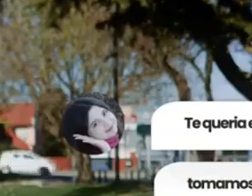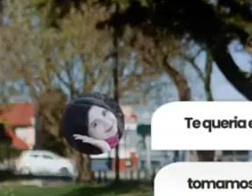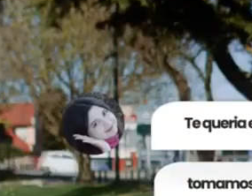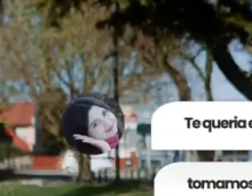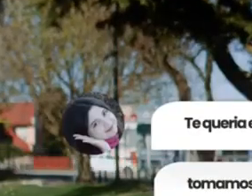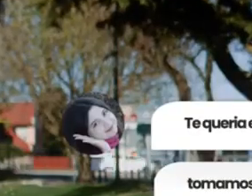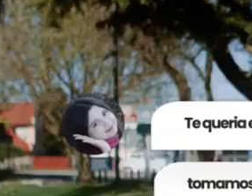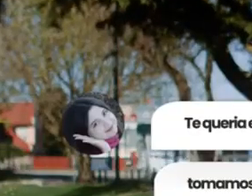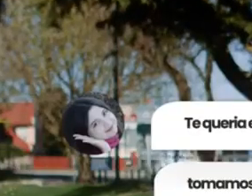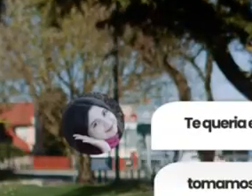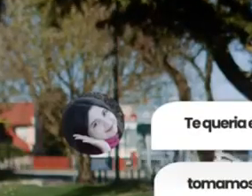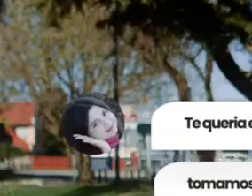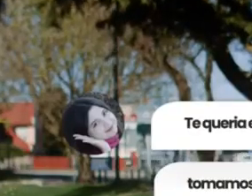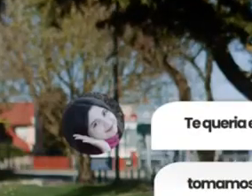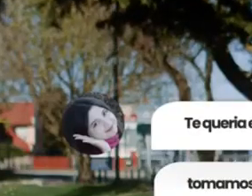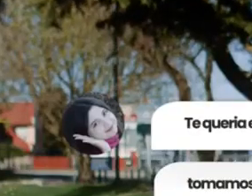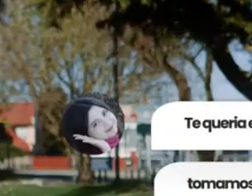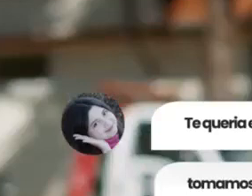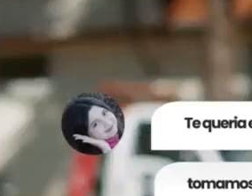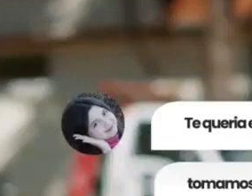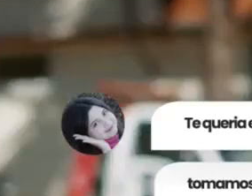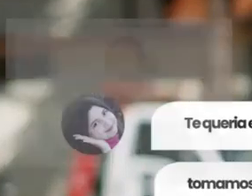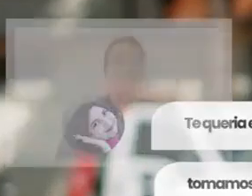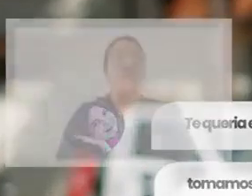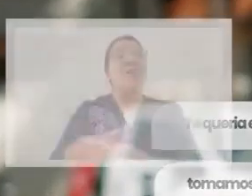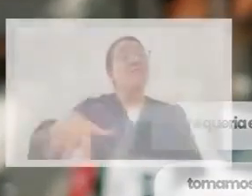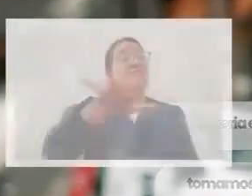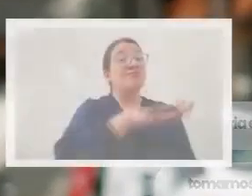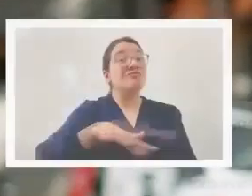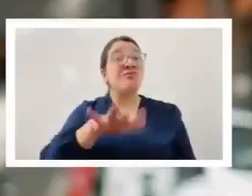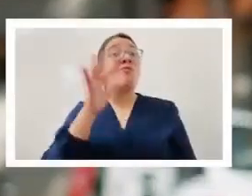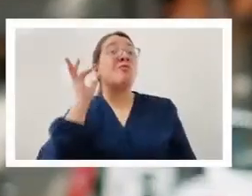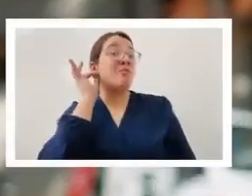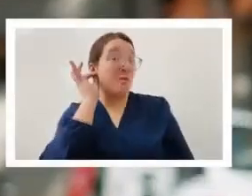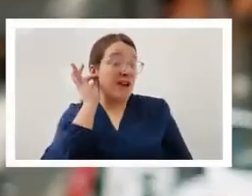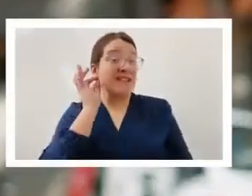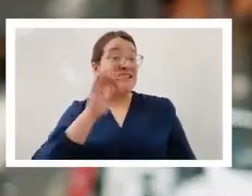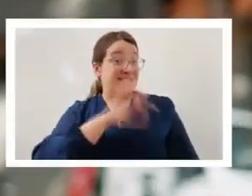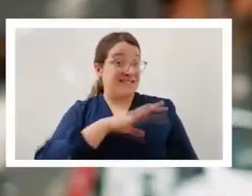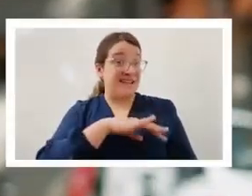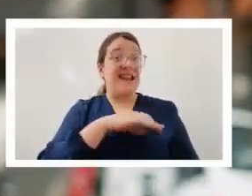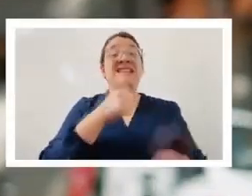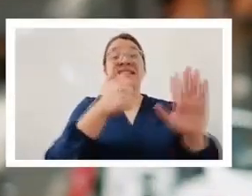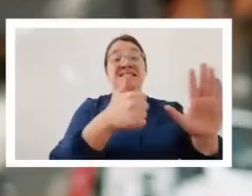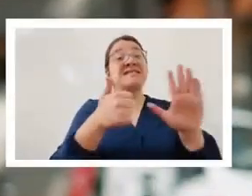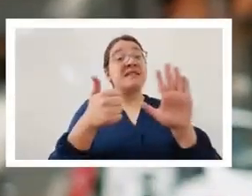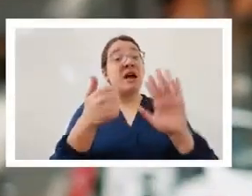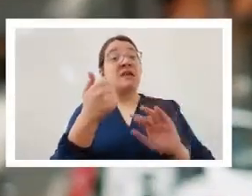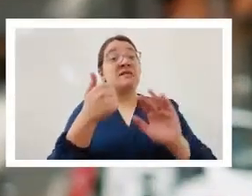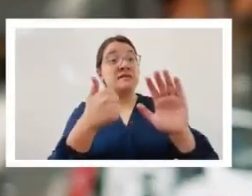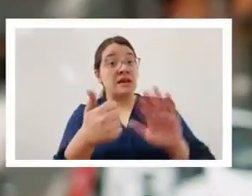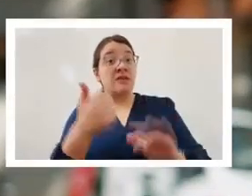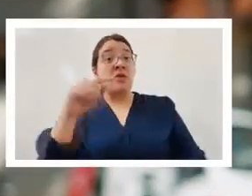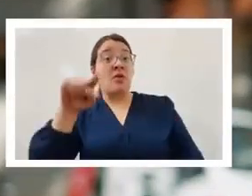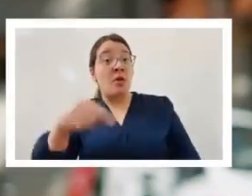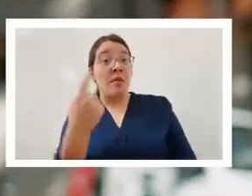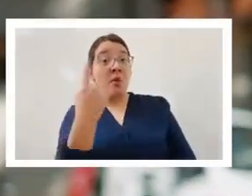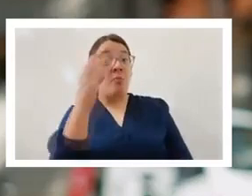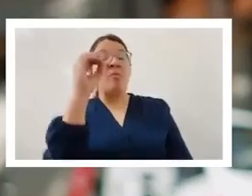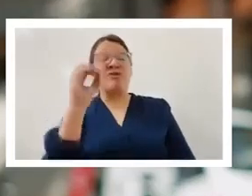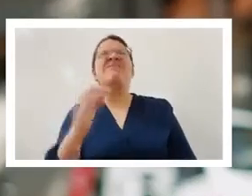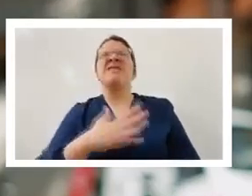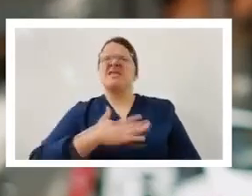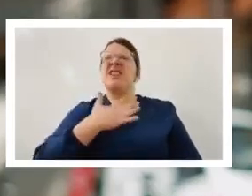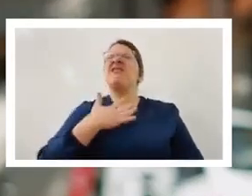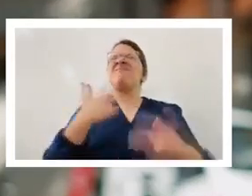Claro, sí, 100% es un tipo de violencia. Por eso te digo que está como más invisibilizada solamente porque está en el espacio digital. Pero eso